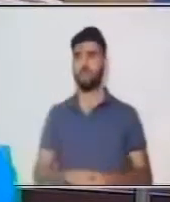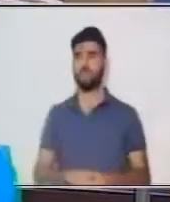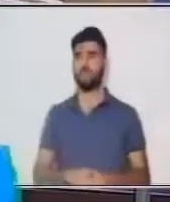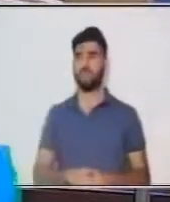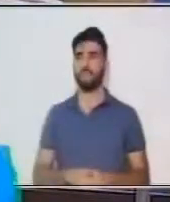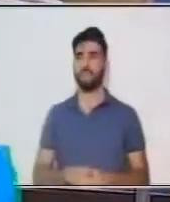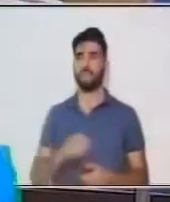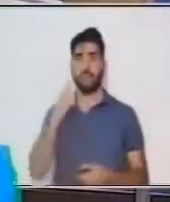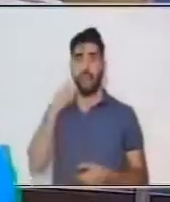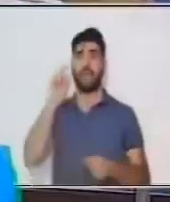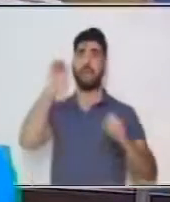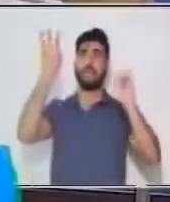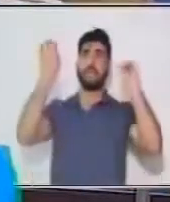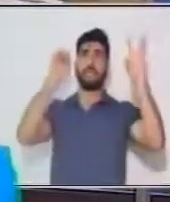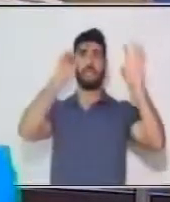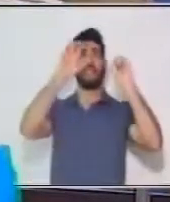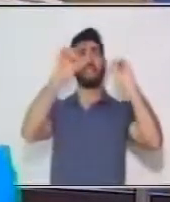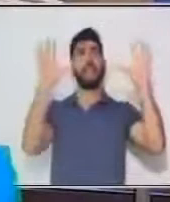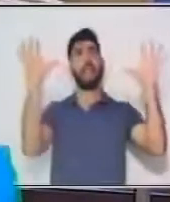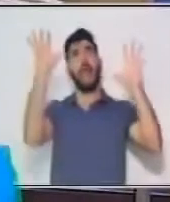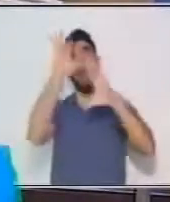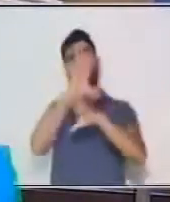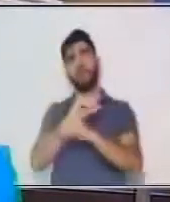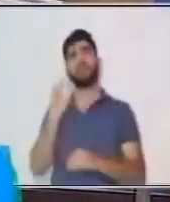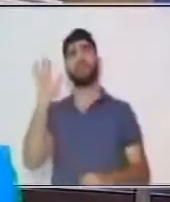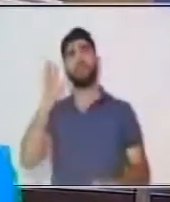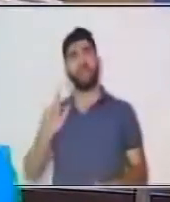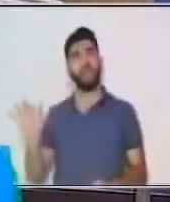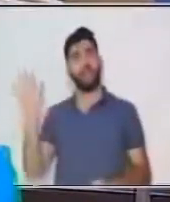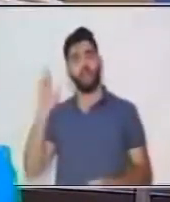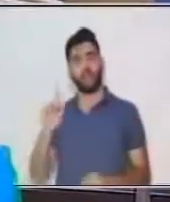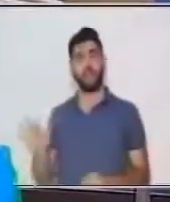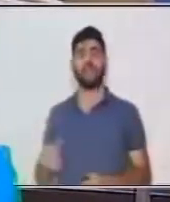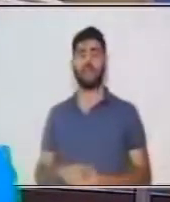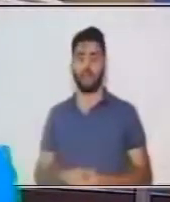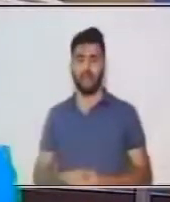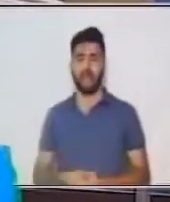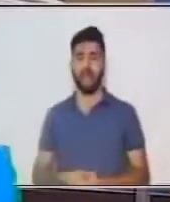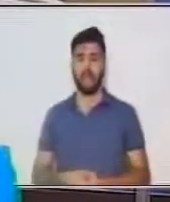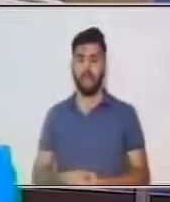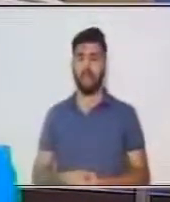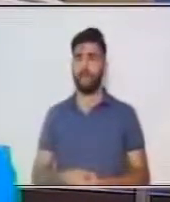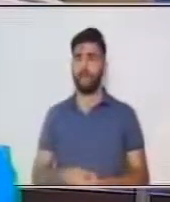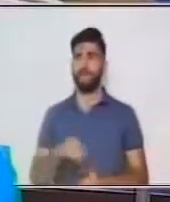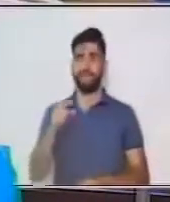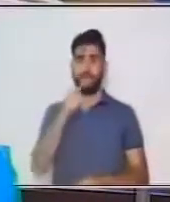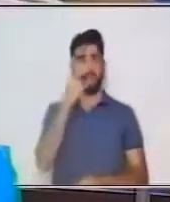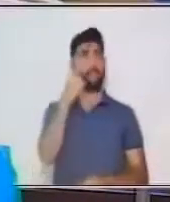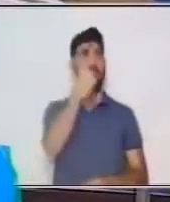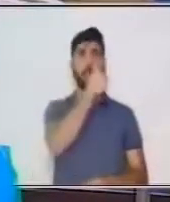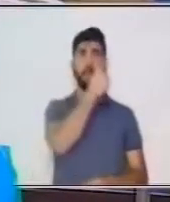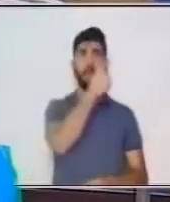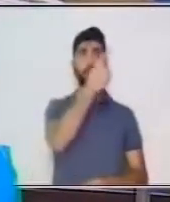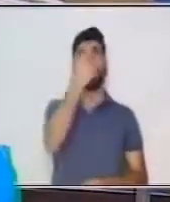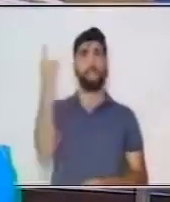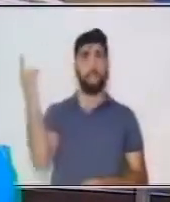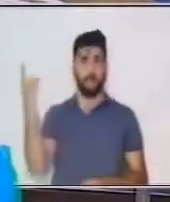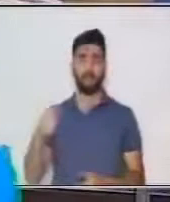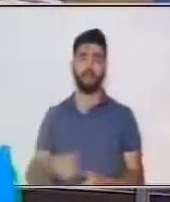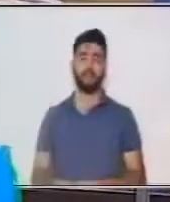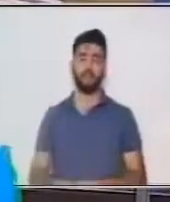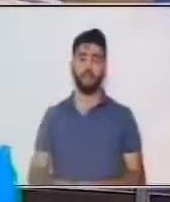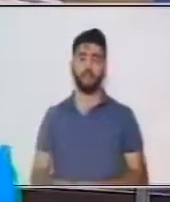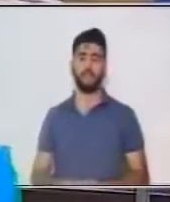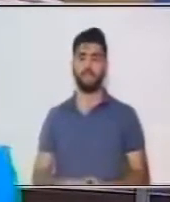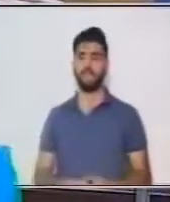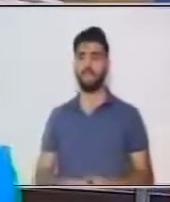estrellas en el firmamento todas las noches. ¿Qué sentido estás utilizando para observar las estrellas? Muy bien, el sentido de la